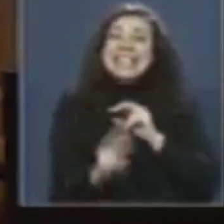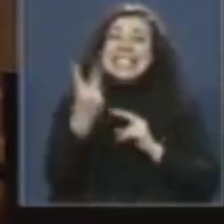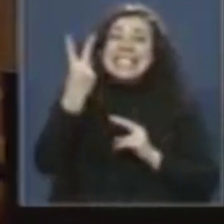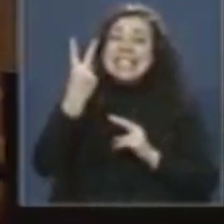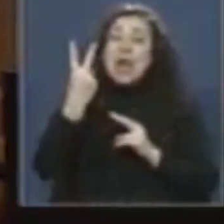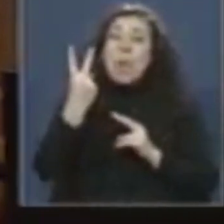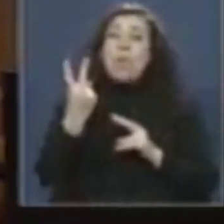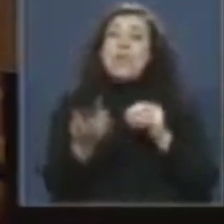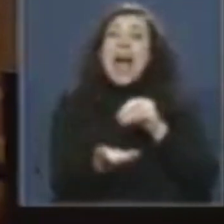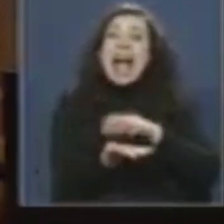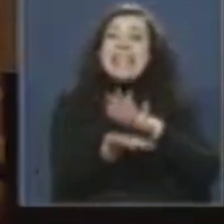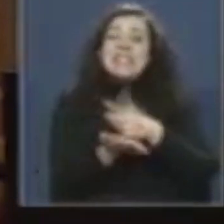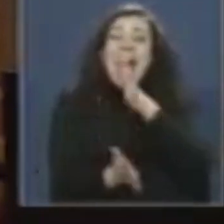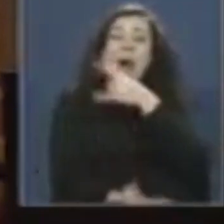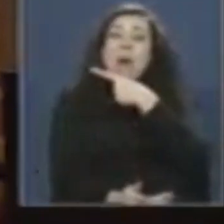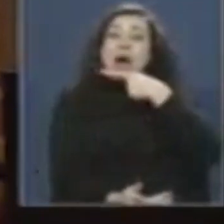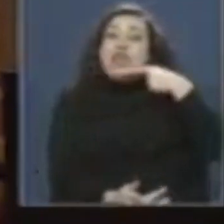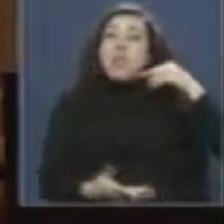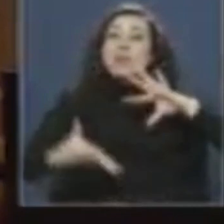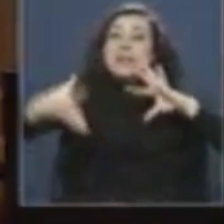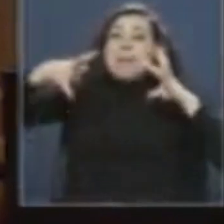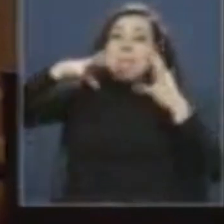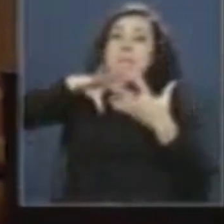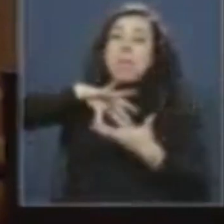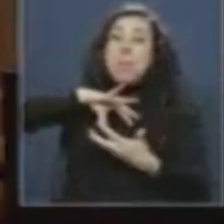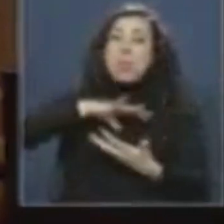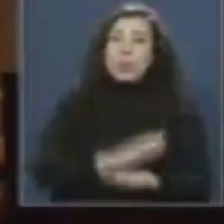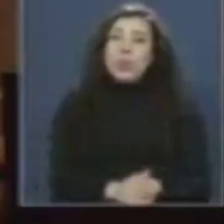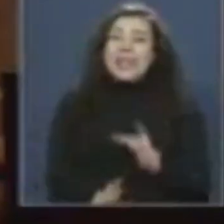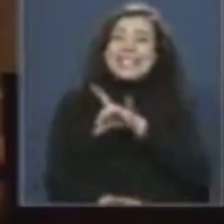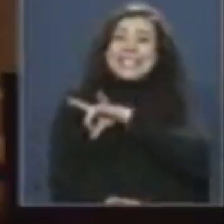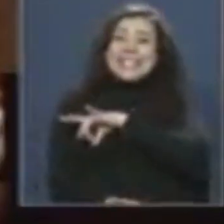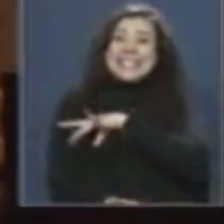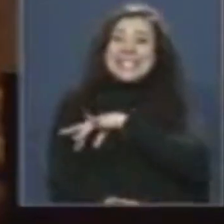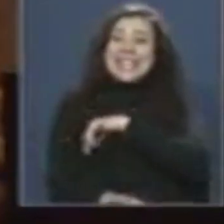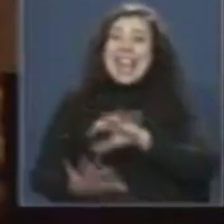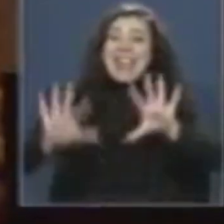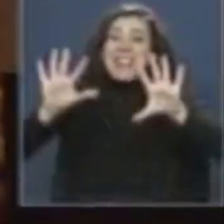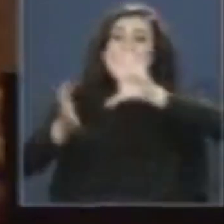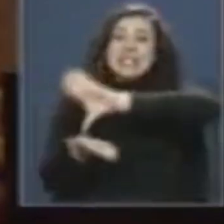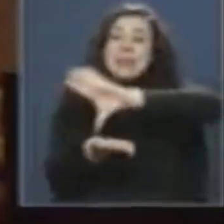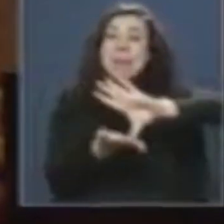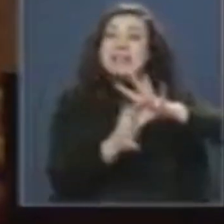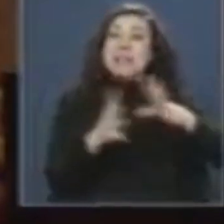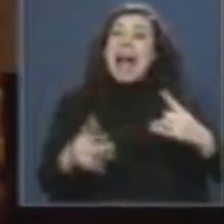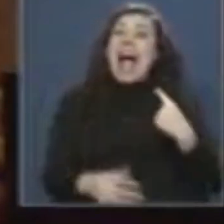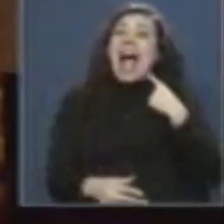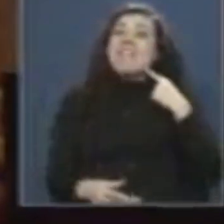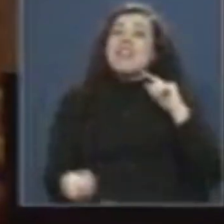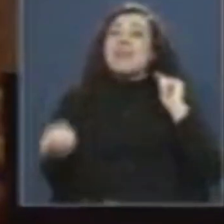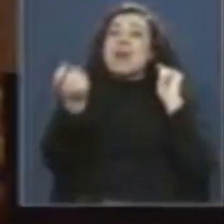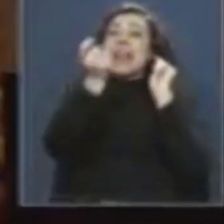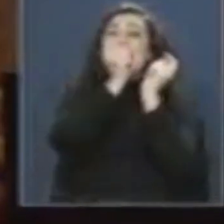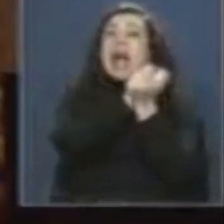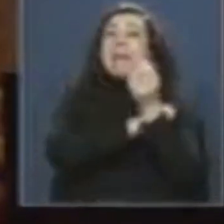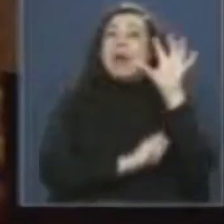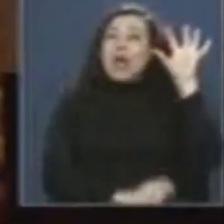segunda reserva de agua dulce del mundo. Chile, uno de los 10 países más afectados por el cambio climático.